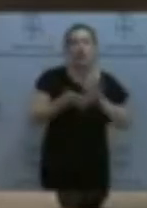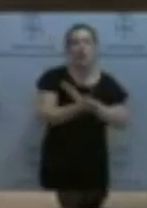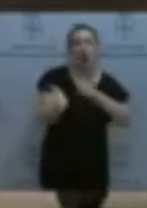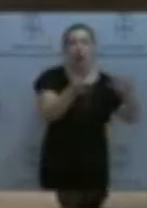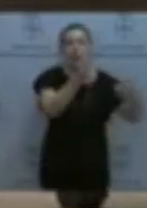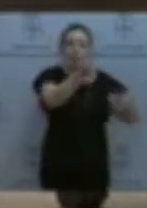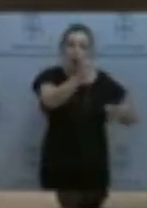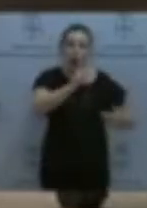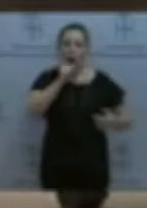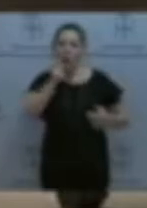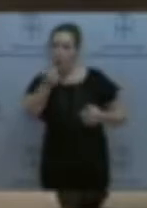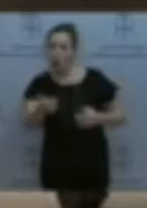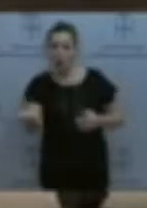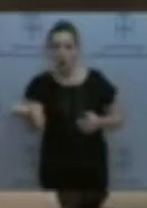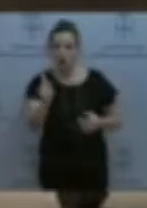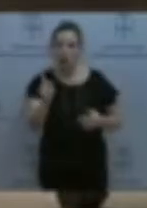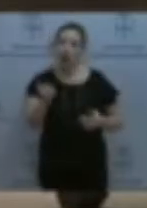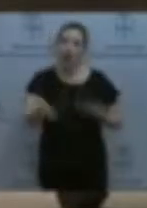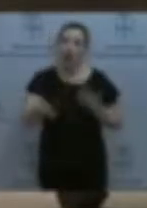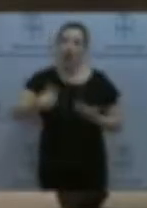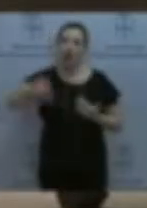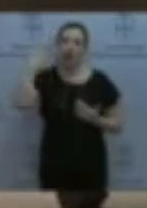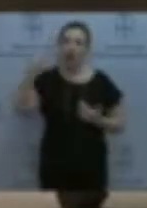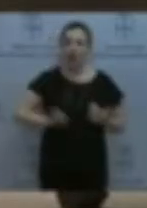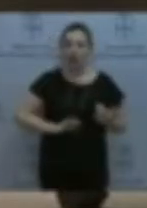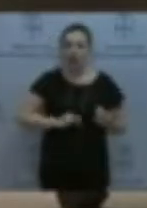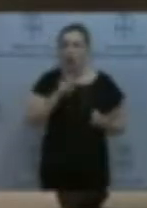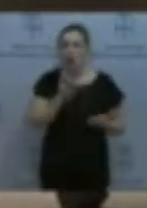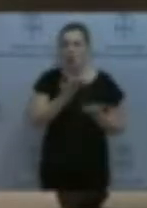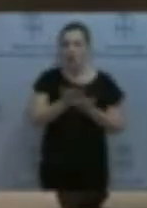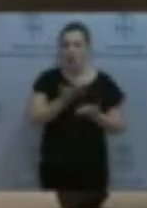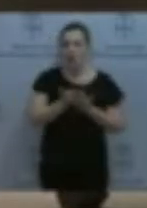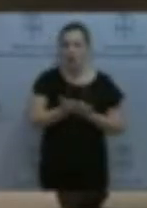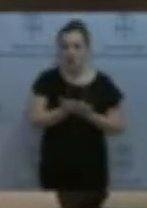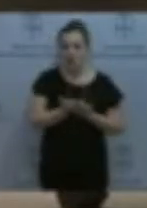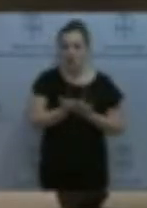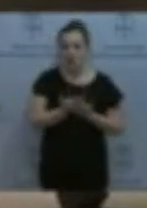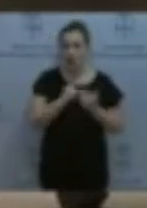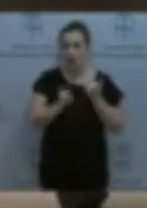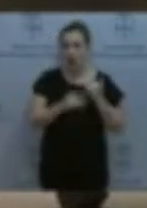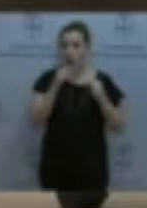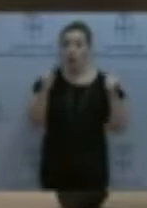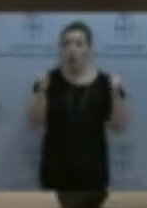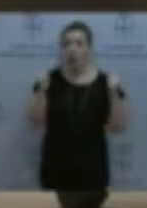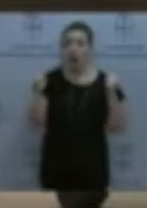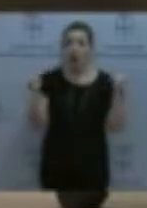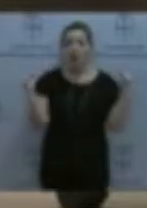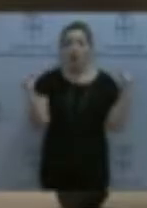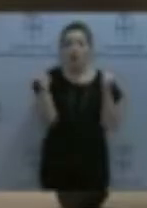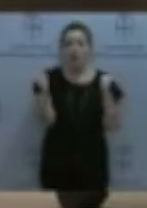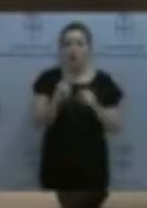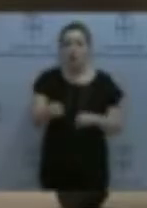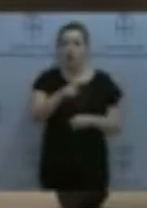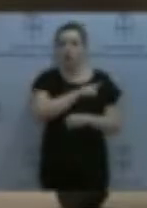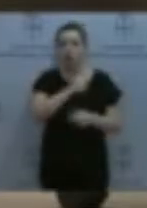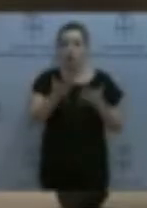en un repunte de la demanda eléctrica por frío, una ola que estaba muy por encima de la media de los años anteriores. Había suficientes elementos desde el punto de